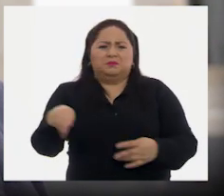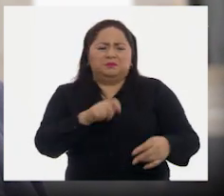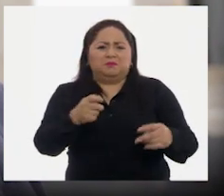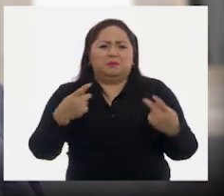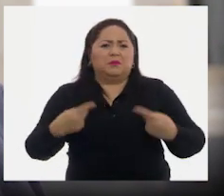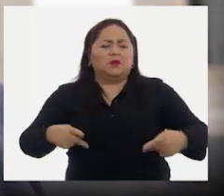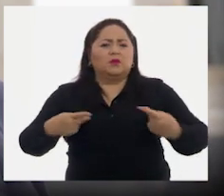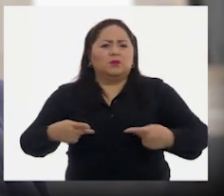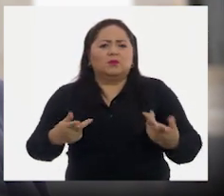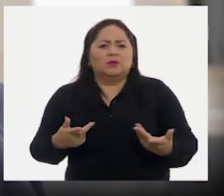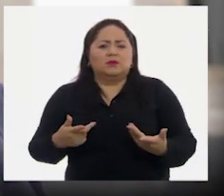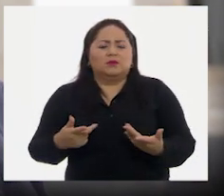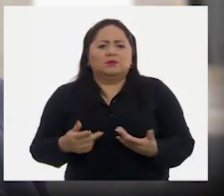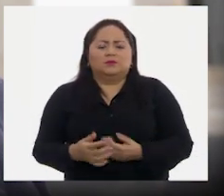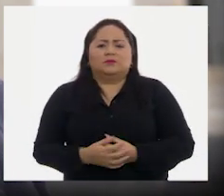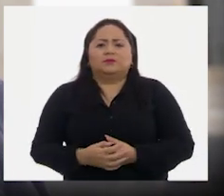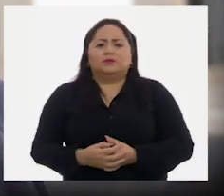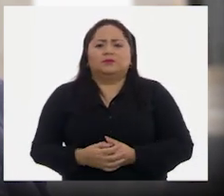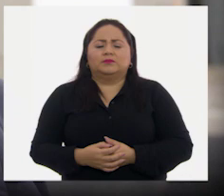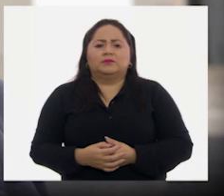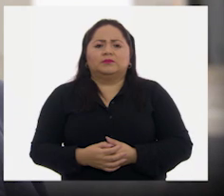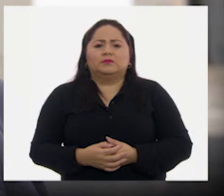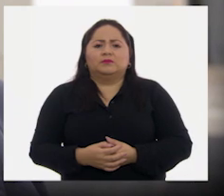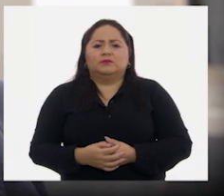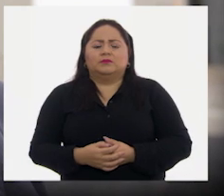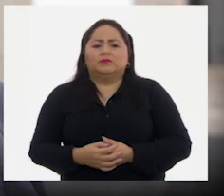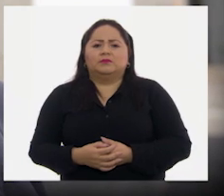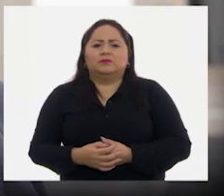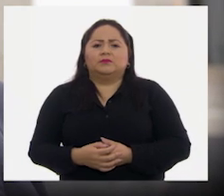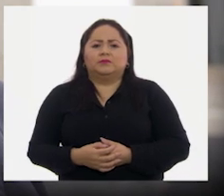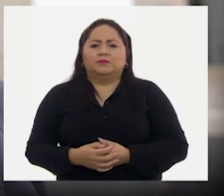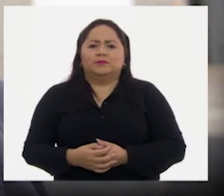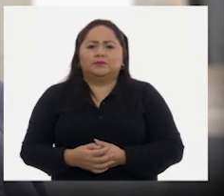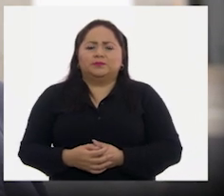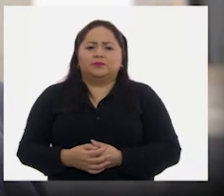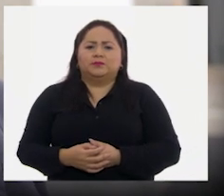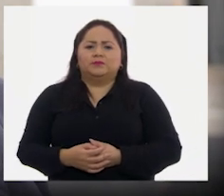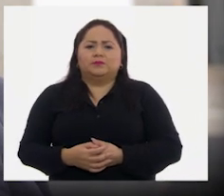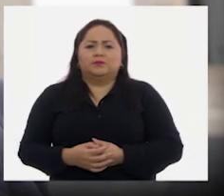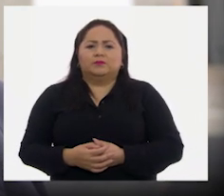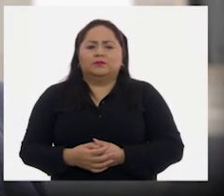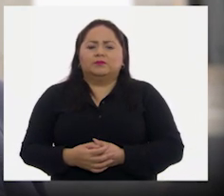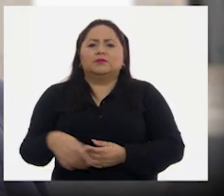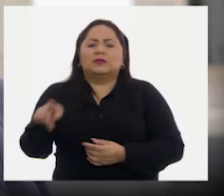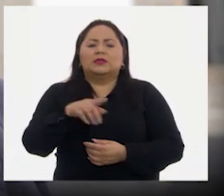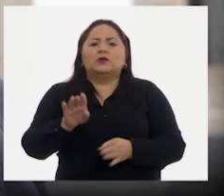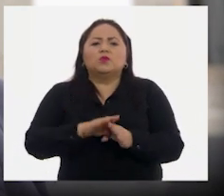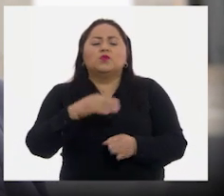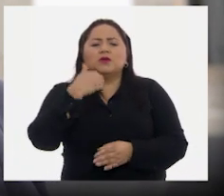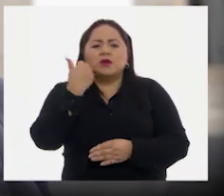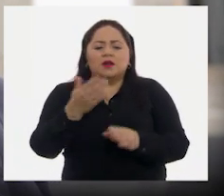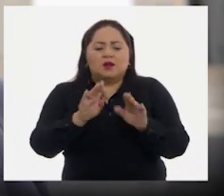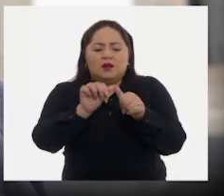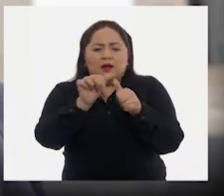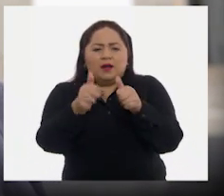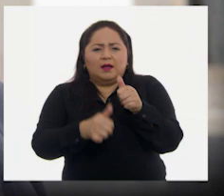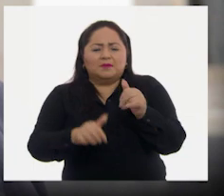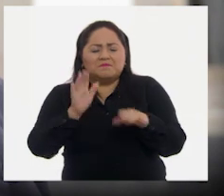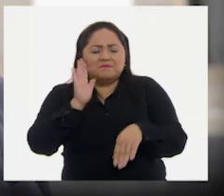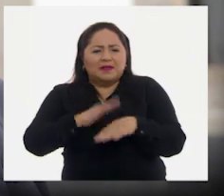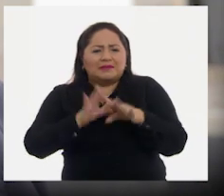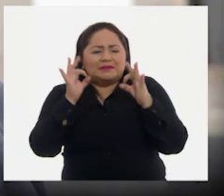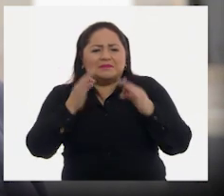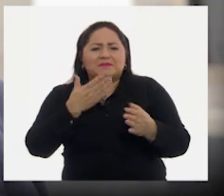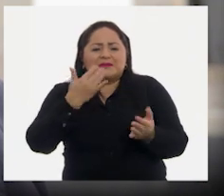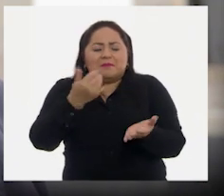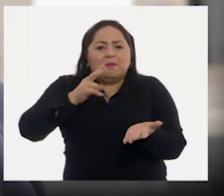única media sería el pretender un arte tan riguroso y